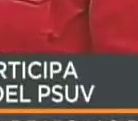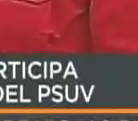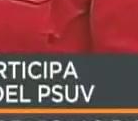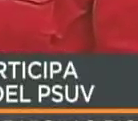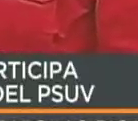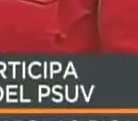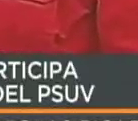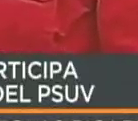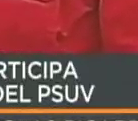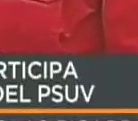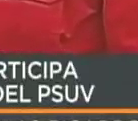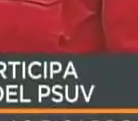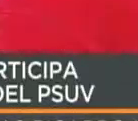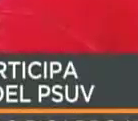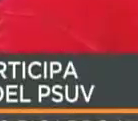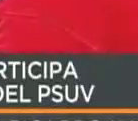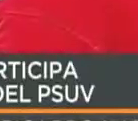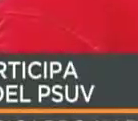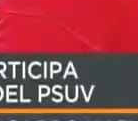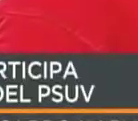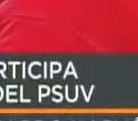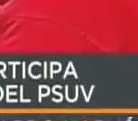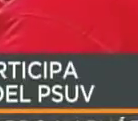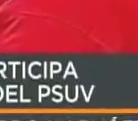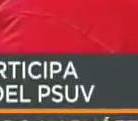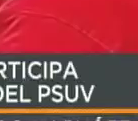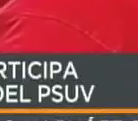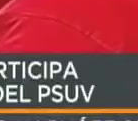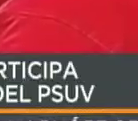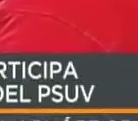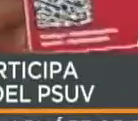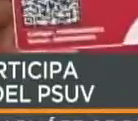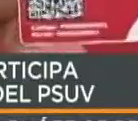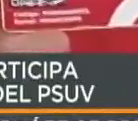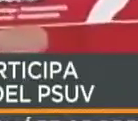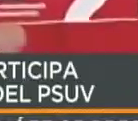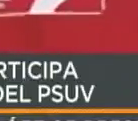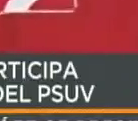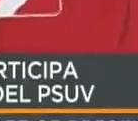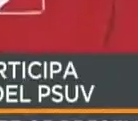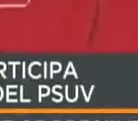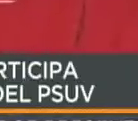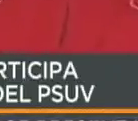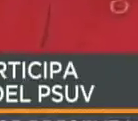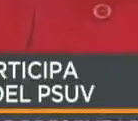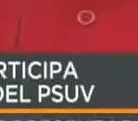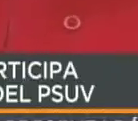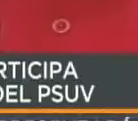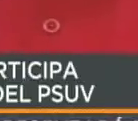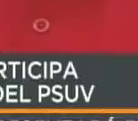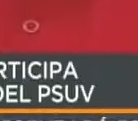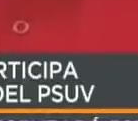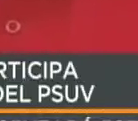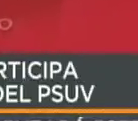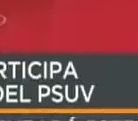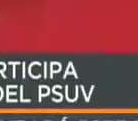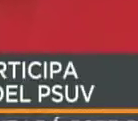2 millones de militantes inscritos en el Partido Socialista Unido de Venezuela. Es importante destacar que